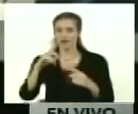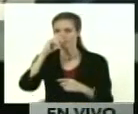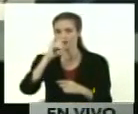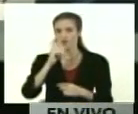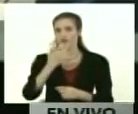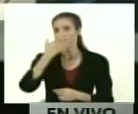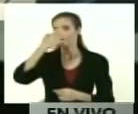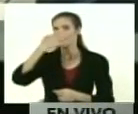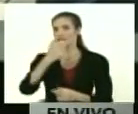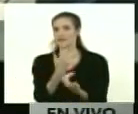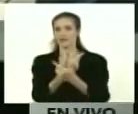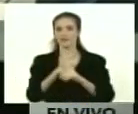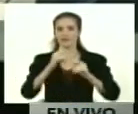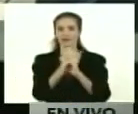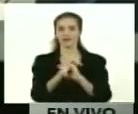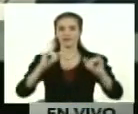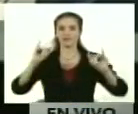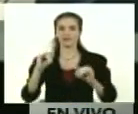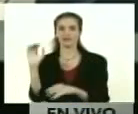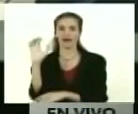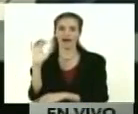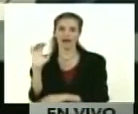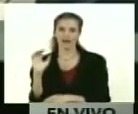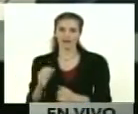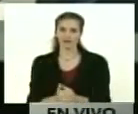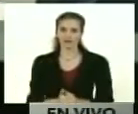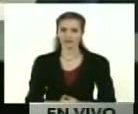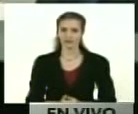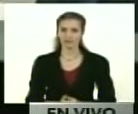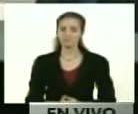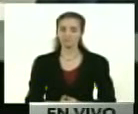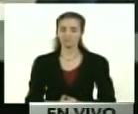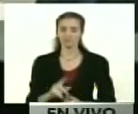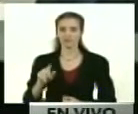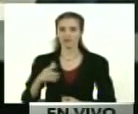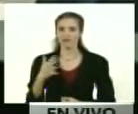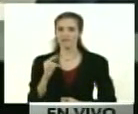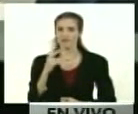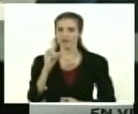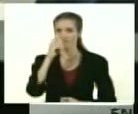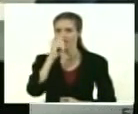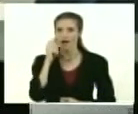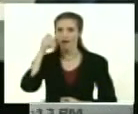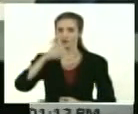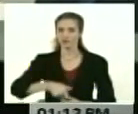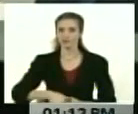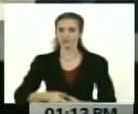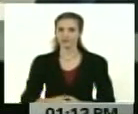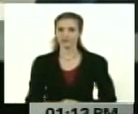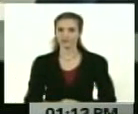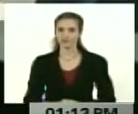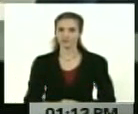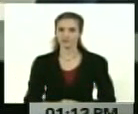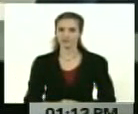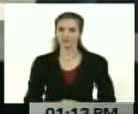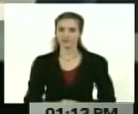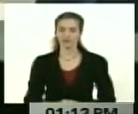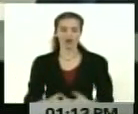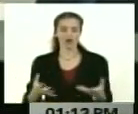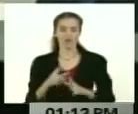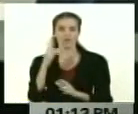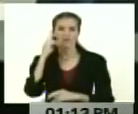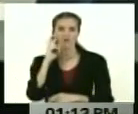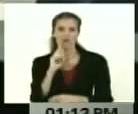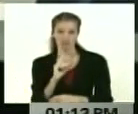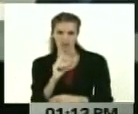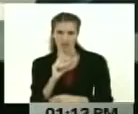de libertad e independencia de Caracas, se cumplen 20 años en que el movimiento